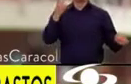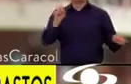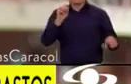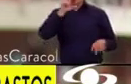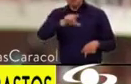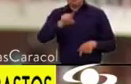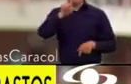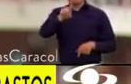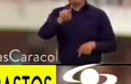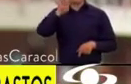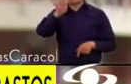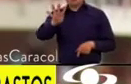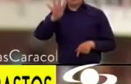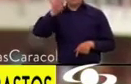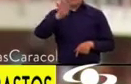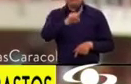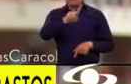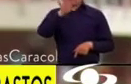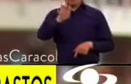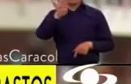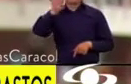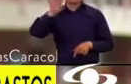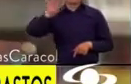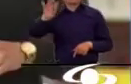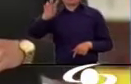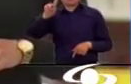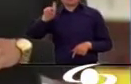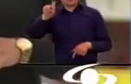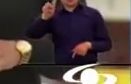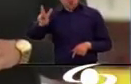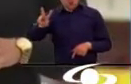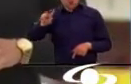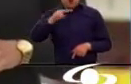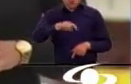después, siguen abasteciéndonos. Información desde el norte de Bogotá, Luisa Polo, Noticias Caracol.